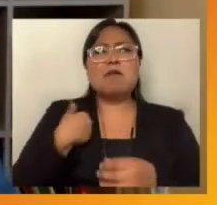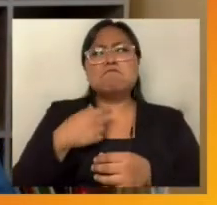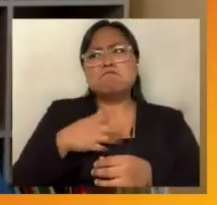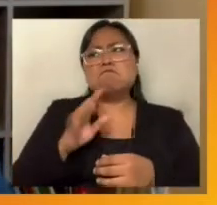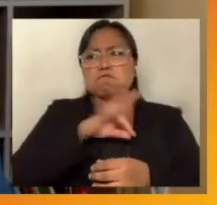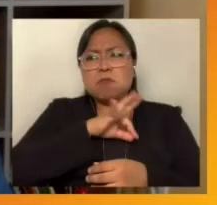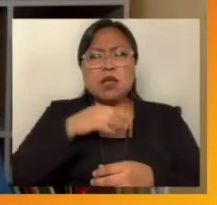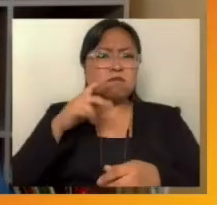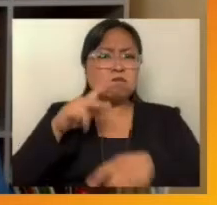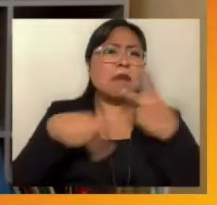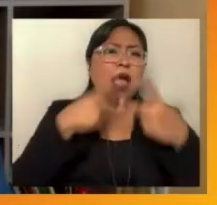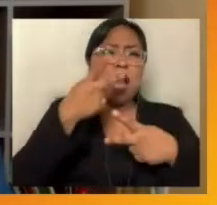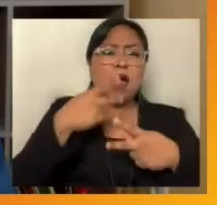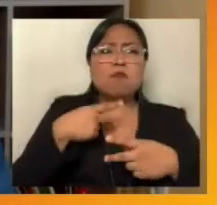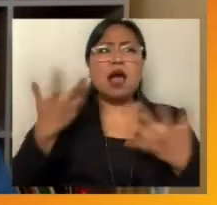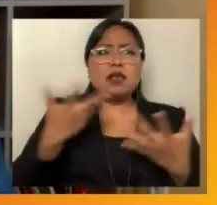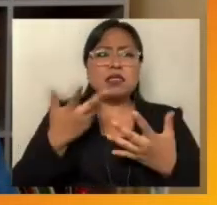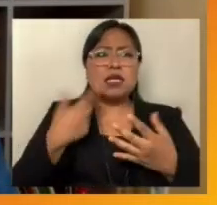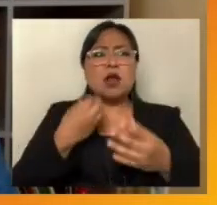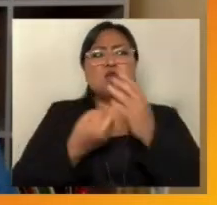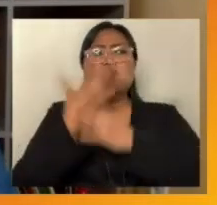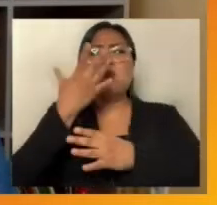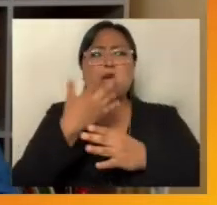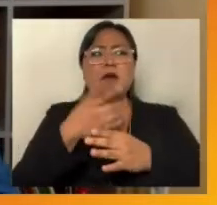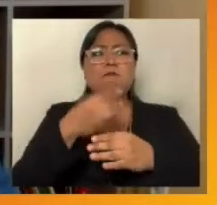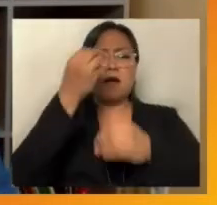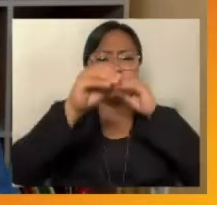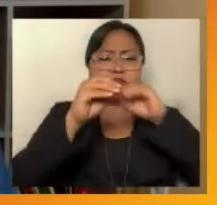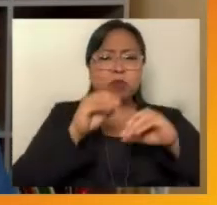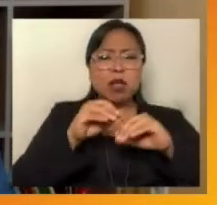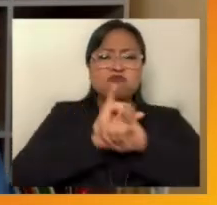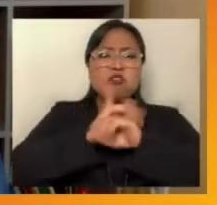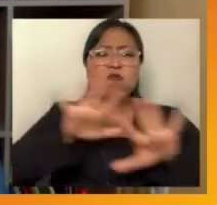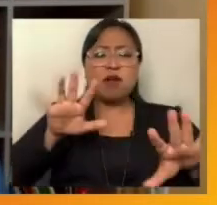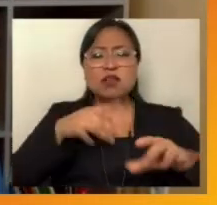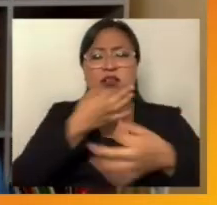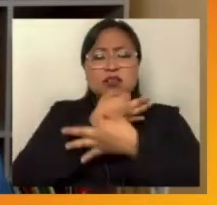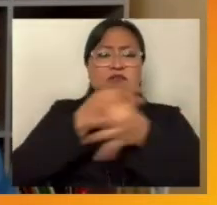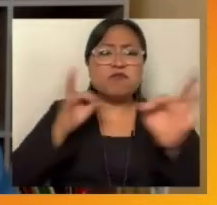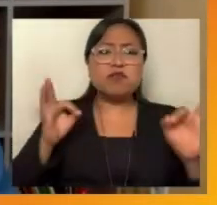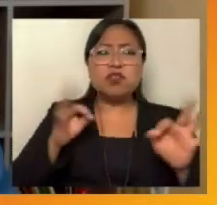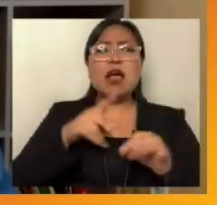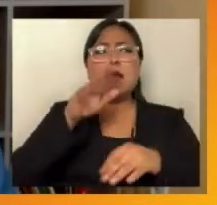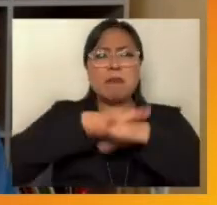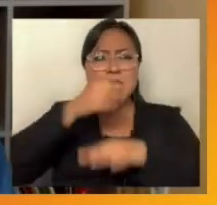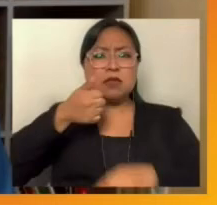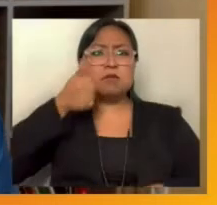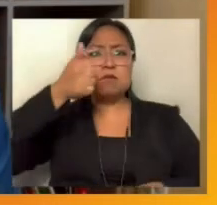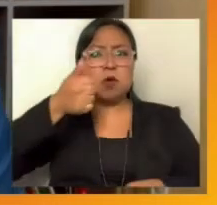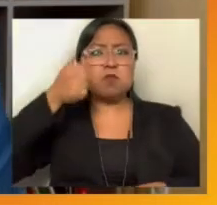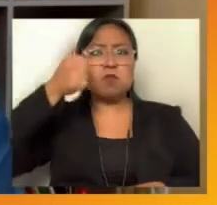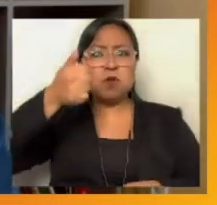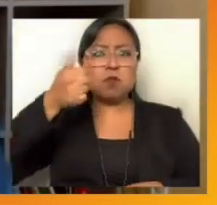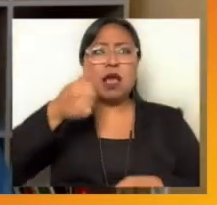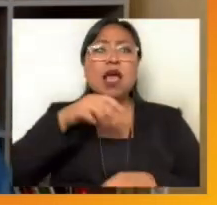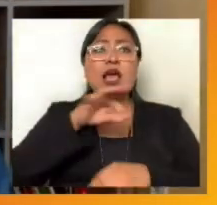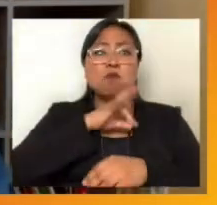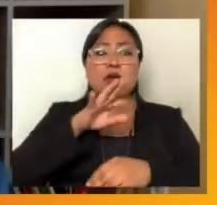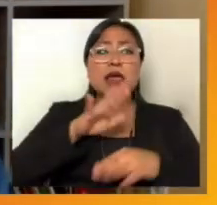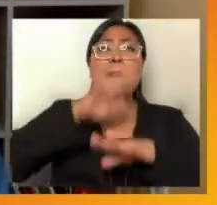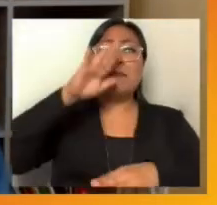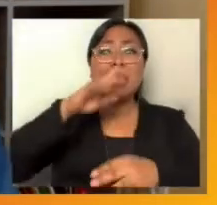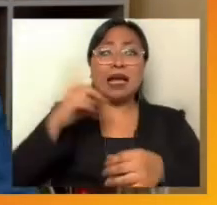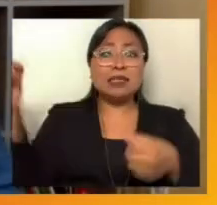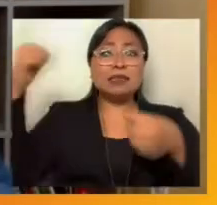contenido que aumente el número de followers y tengamos un buen nivel de engagement para ser